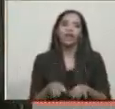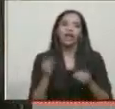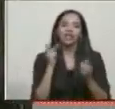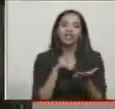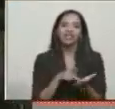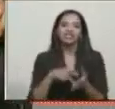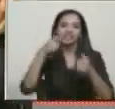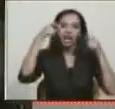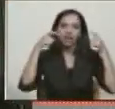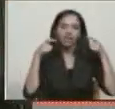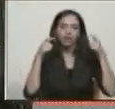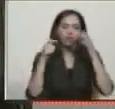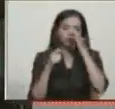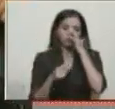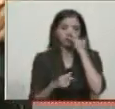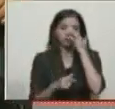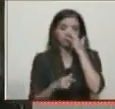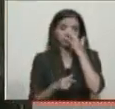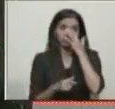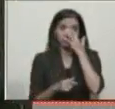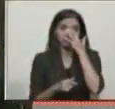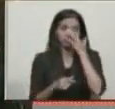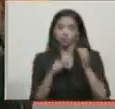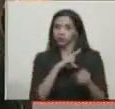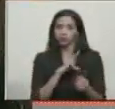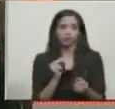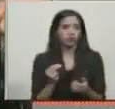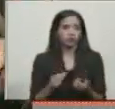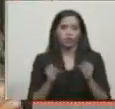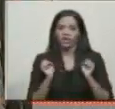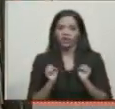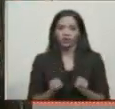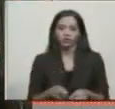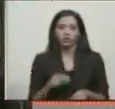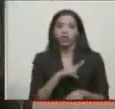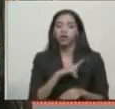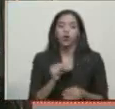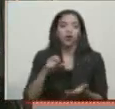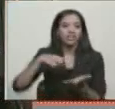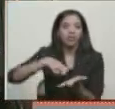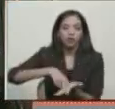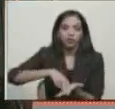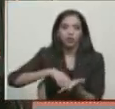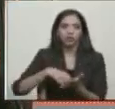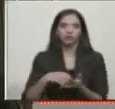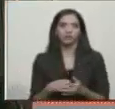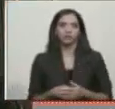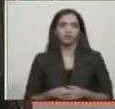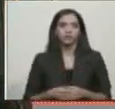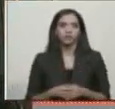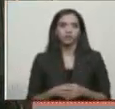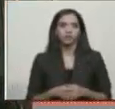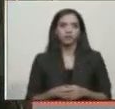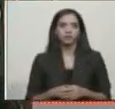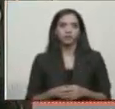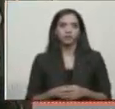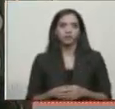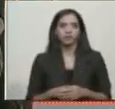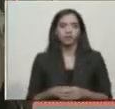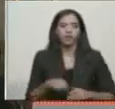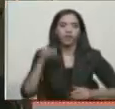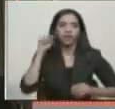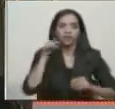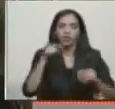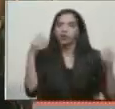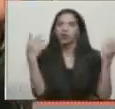chavismo rajado, no declina, no se arrodilla, dispuesto al conflicto que usted